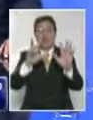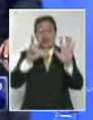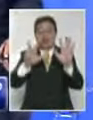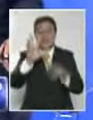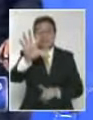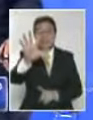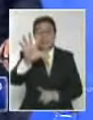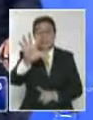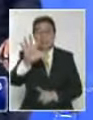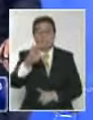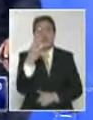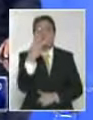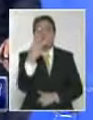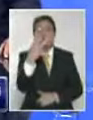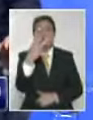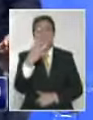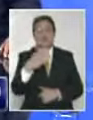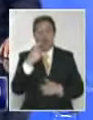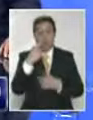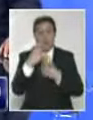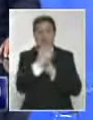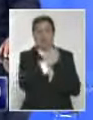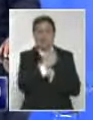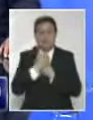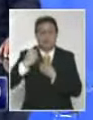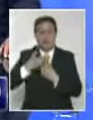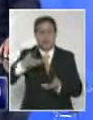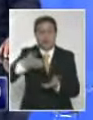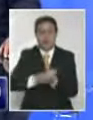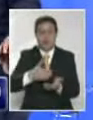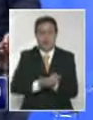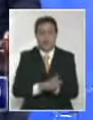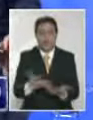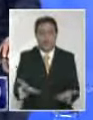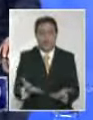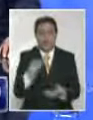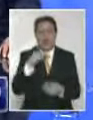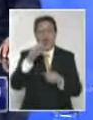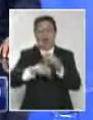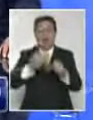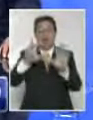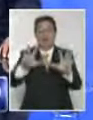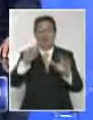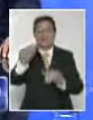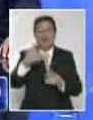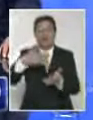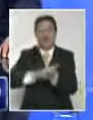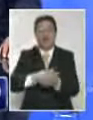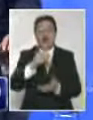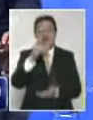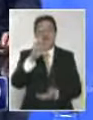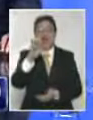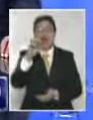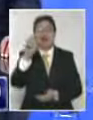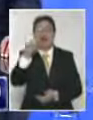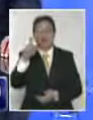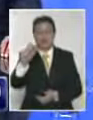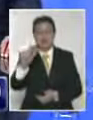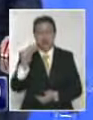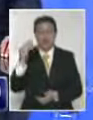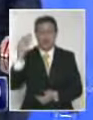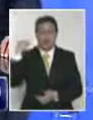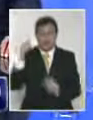85 hubo 3 degollados en este país? El año 86 mataron a nuestro Pepe Carrasco, lo acribillaron a balazo muy